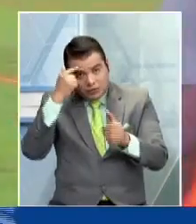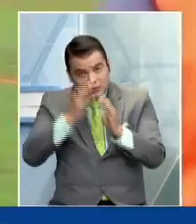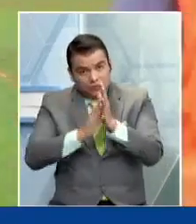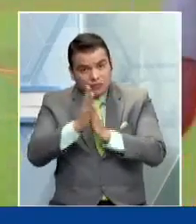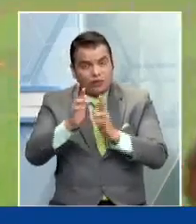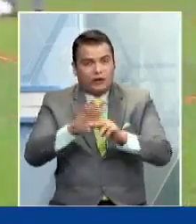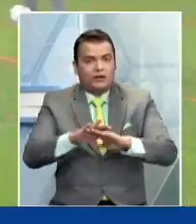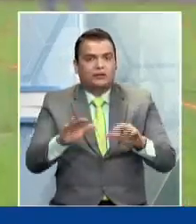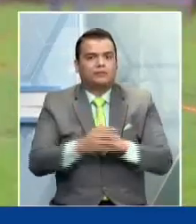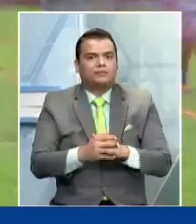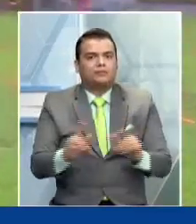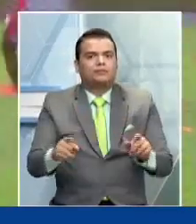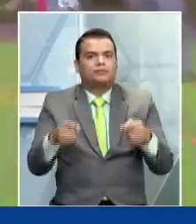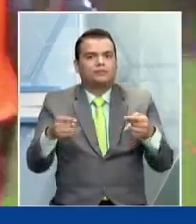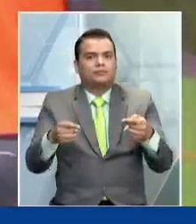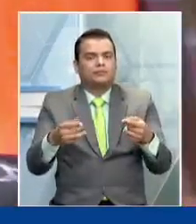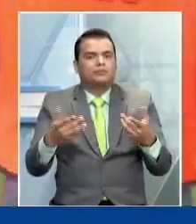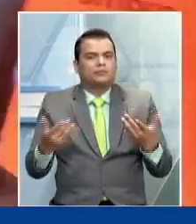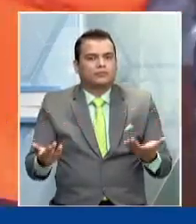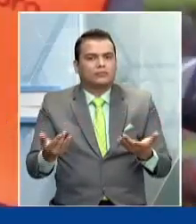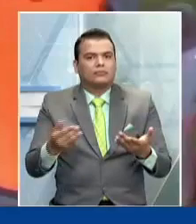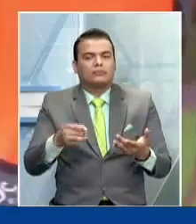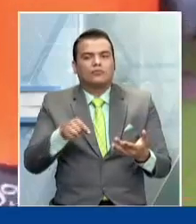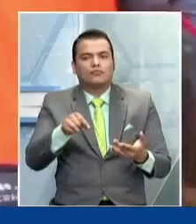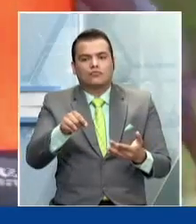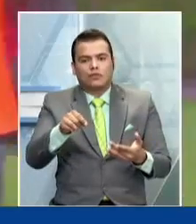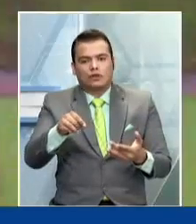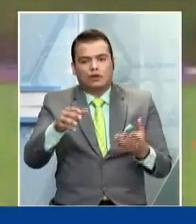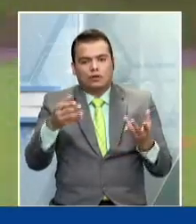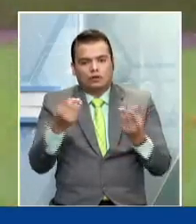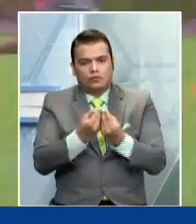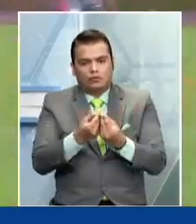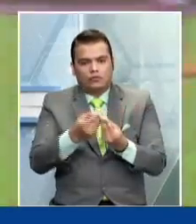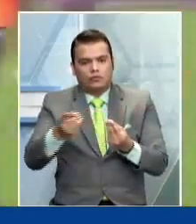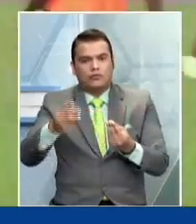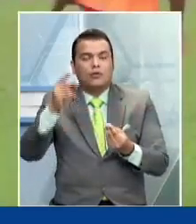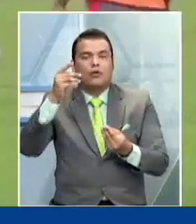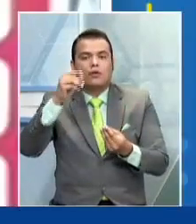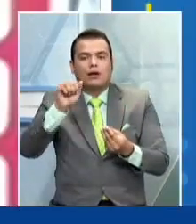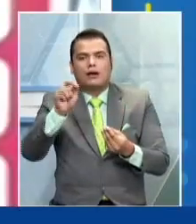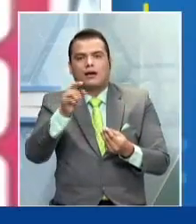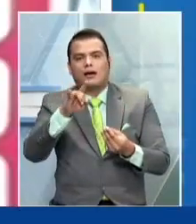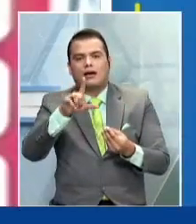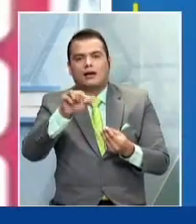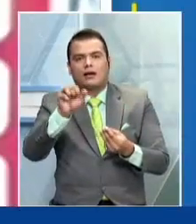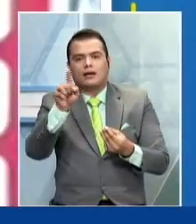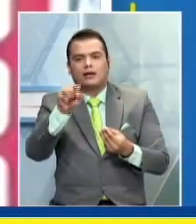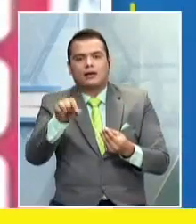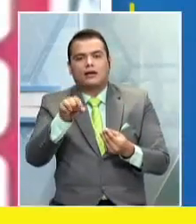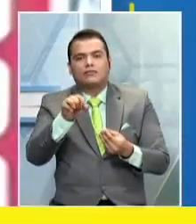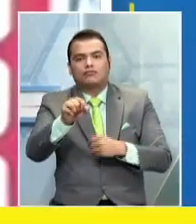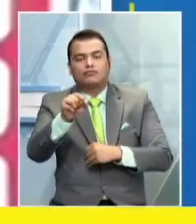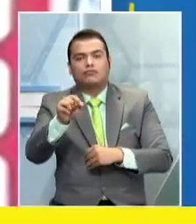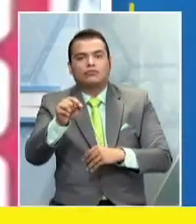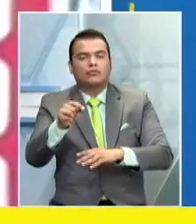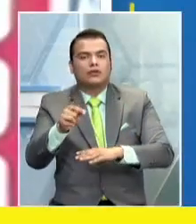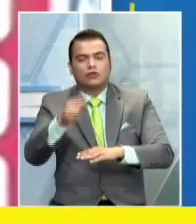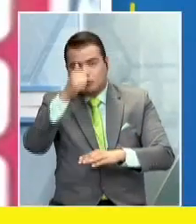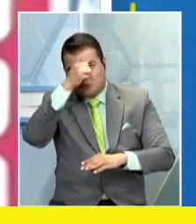América debutará en la liga frente al equipo antioqueño, partido este domingo en el estadio Rivera Escobar de Palmira. Jugar en un estadio que está